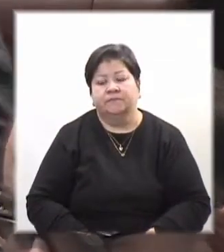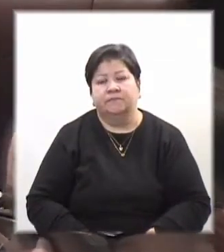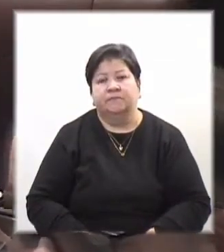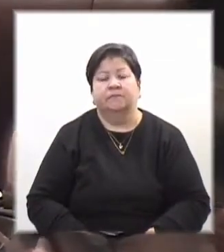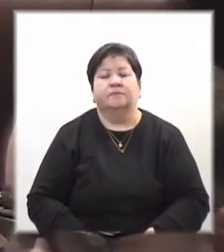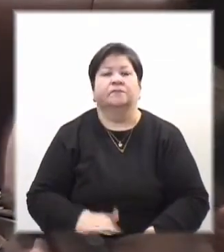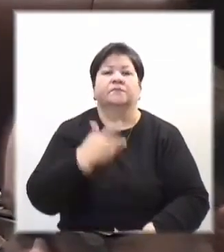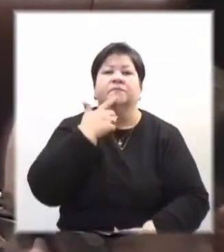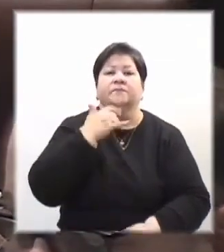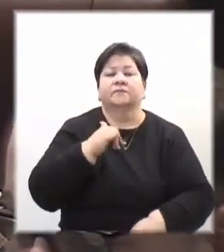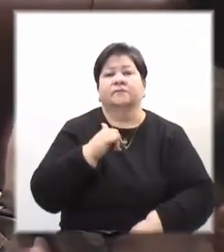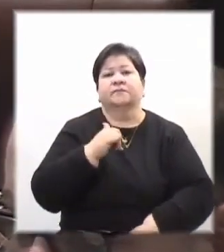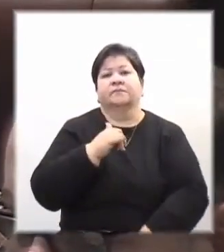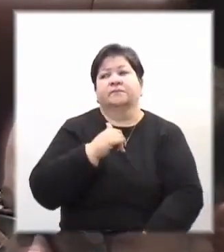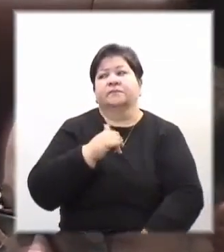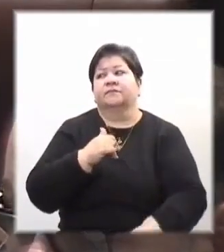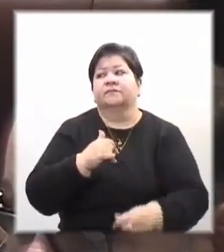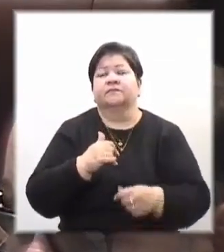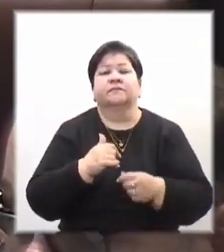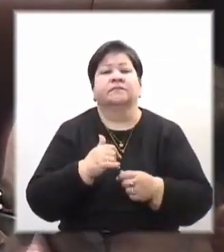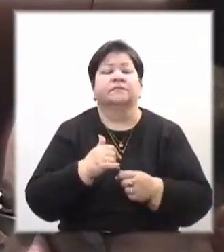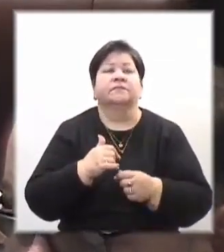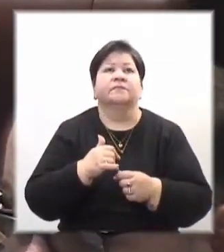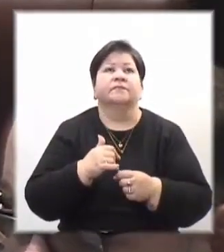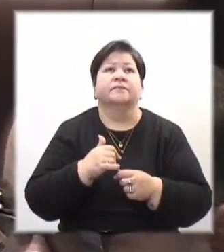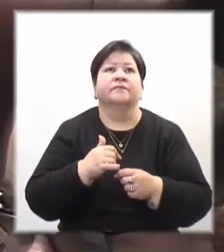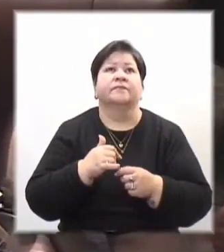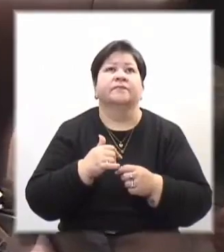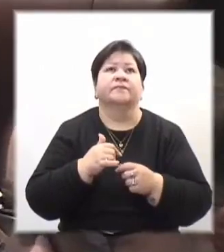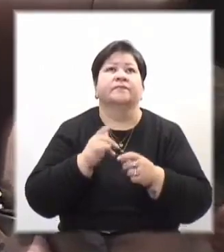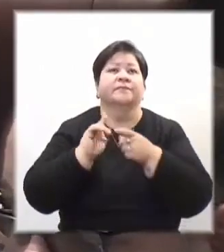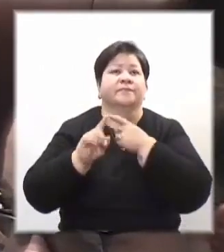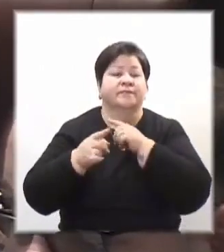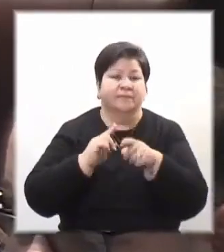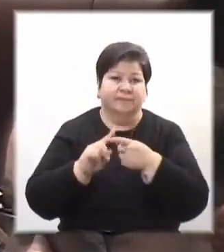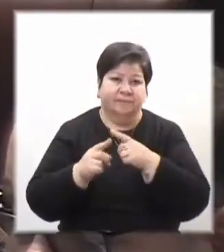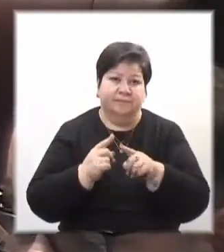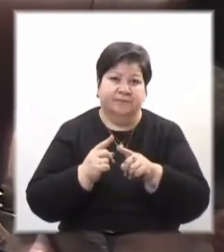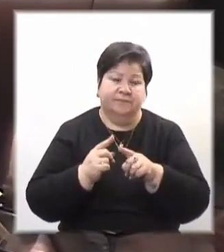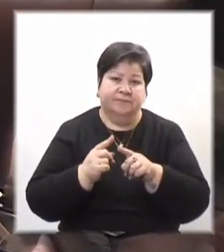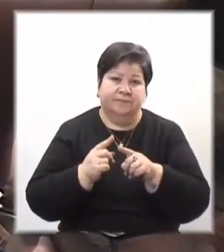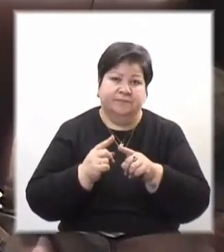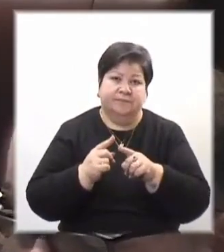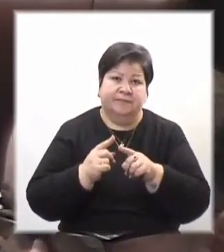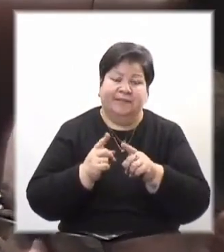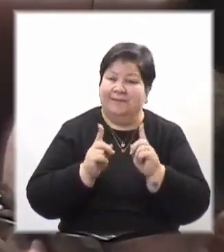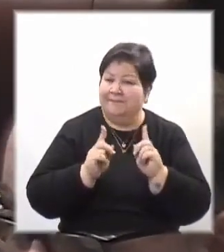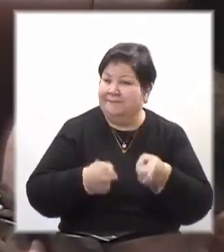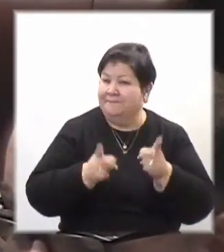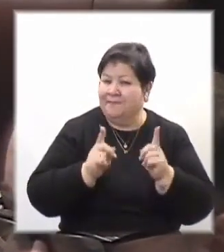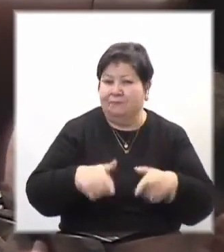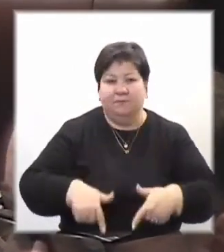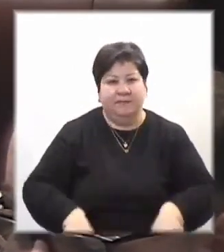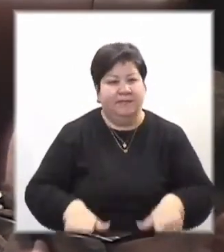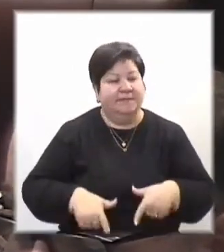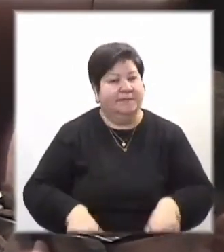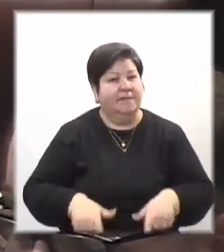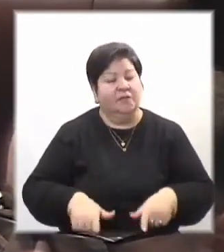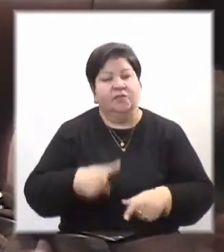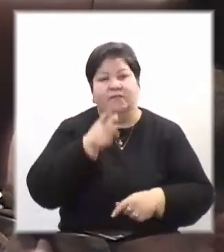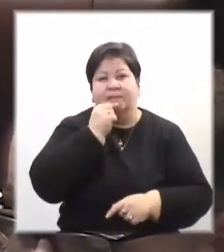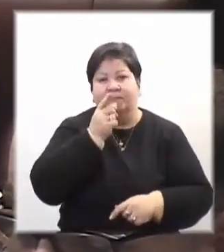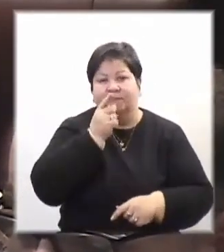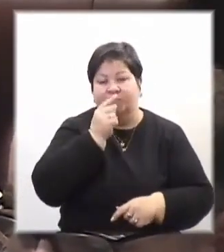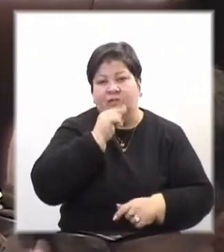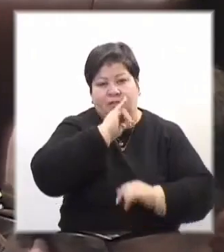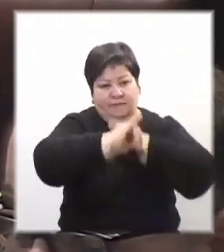vamos por ejemplo a lo que tiene que ver con algo que el propio Ministerio del interior a través